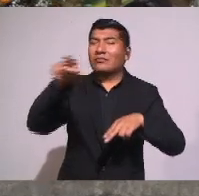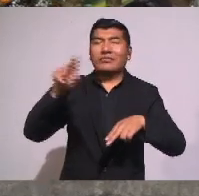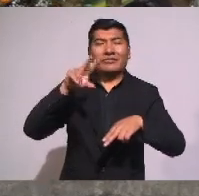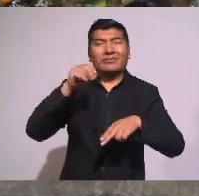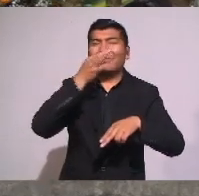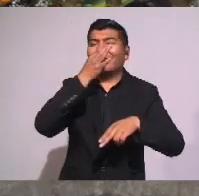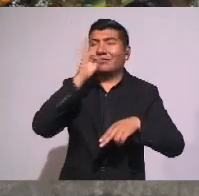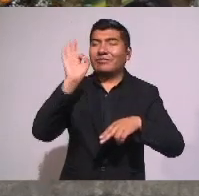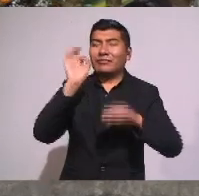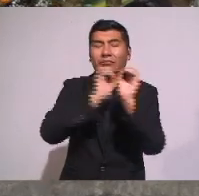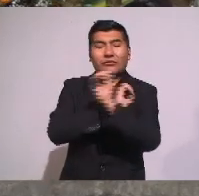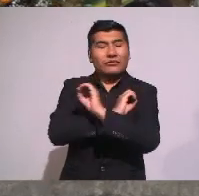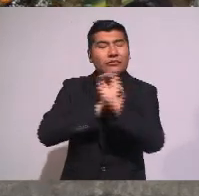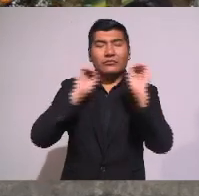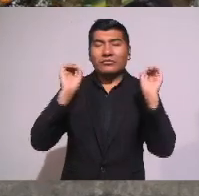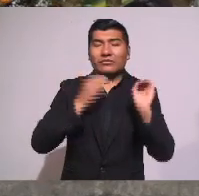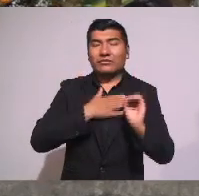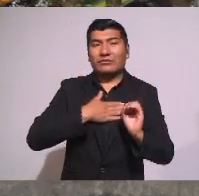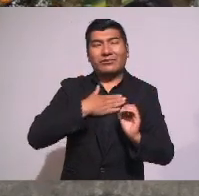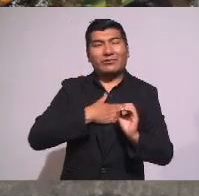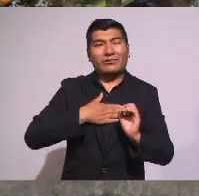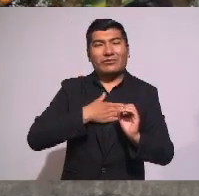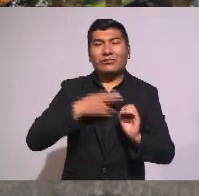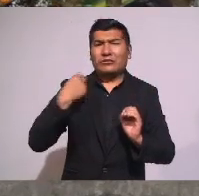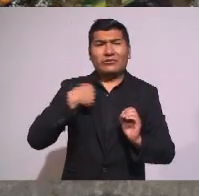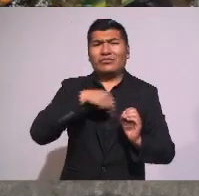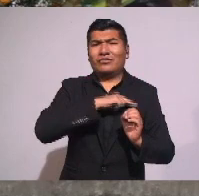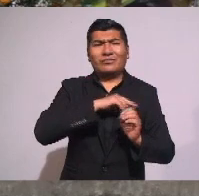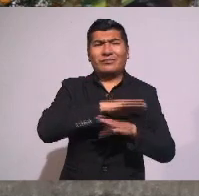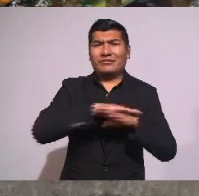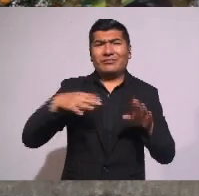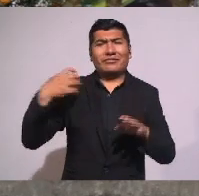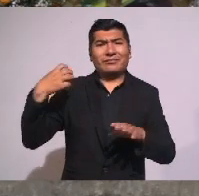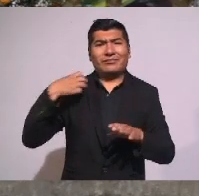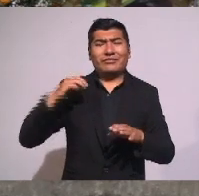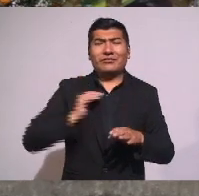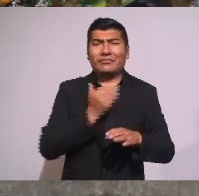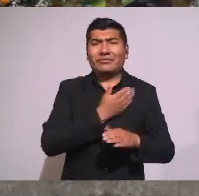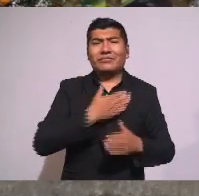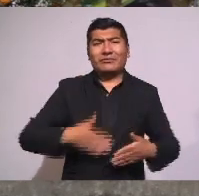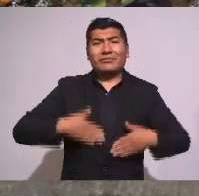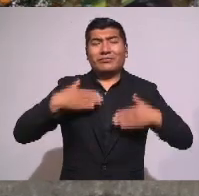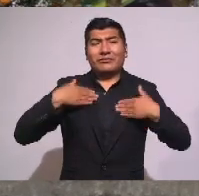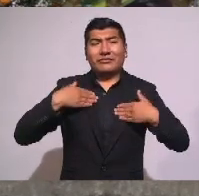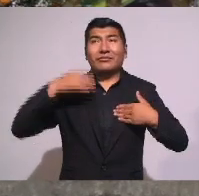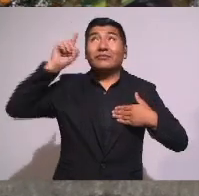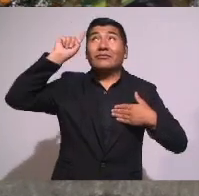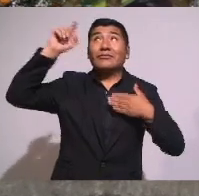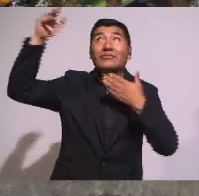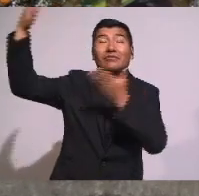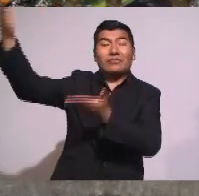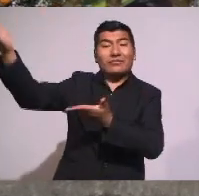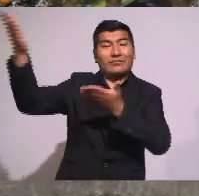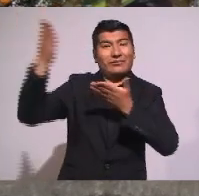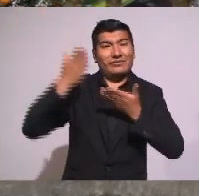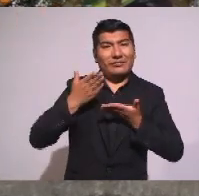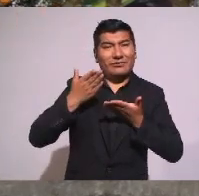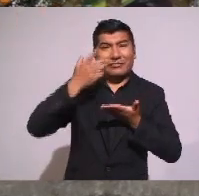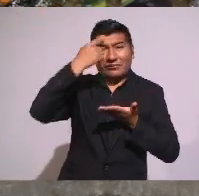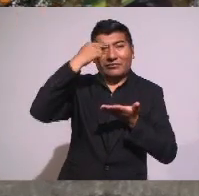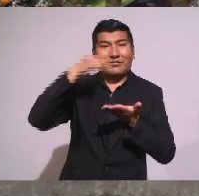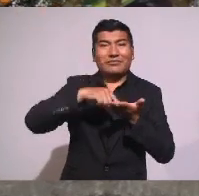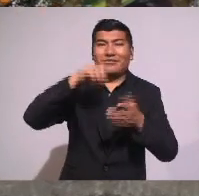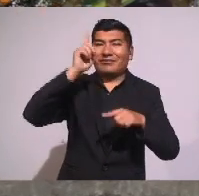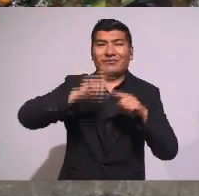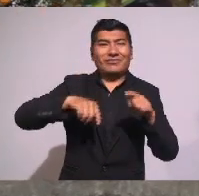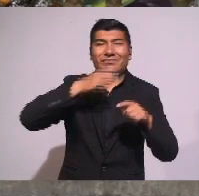en absoluto. Porque no somos dueños de nuestra vida, porque nos la han dado. Por ello no podemos